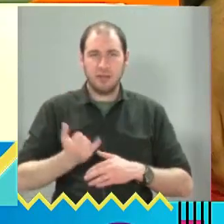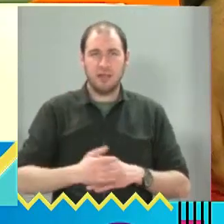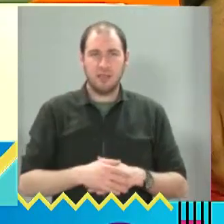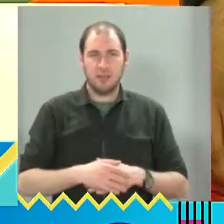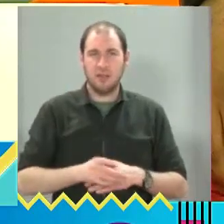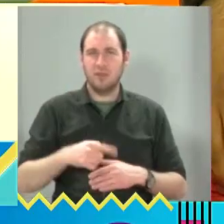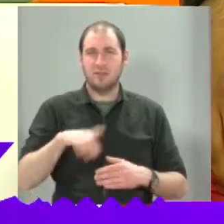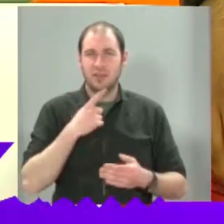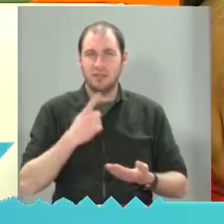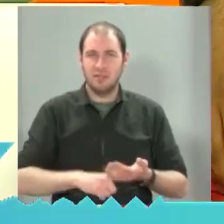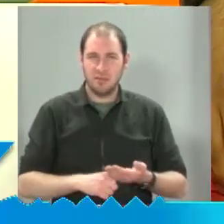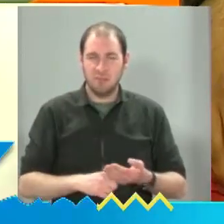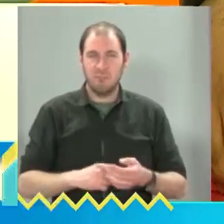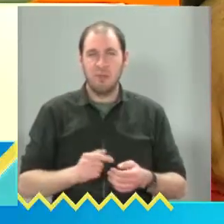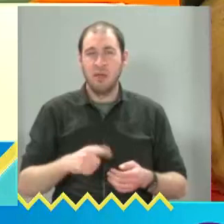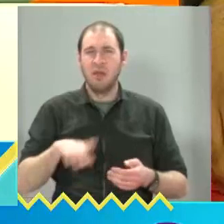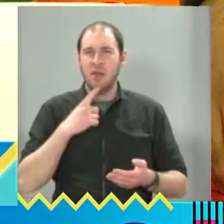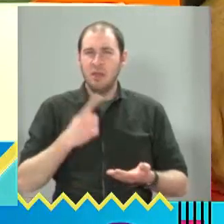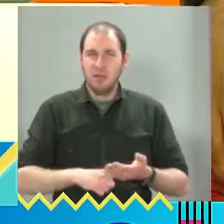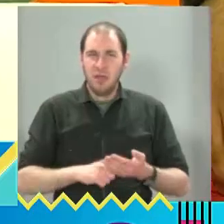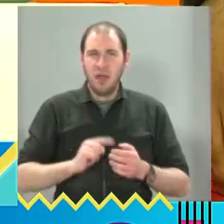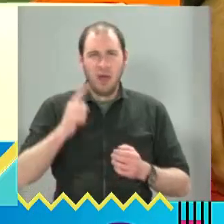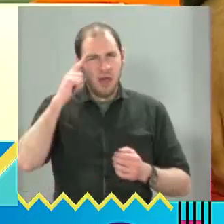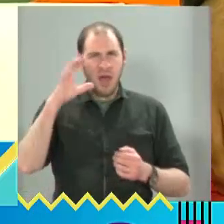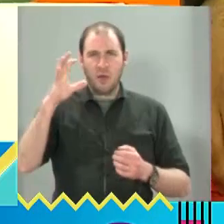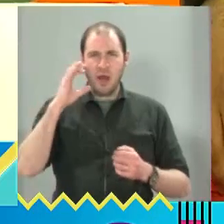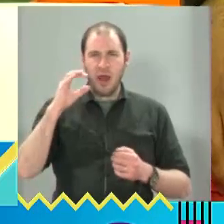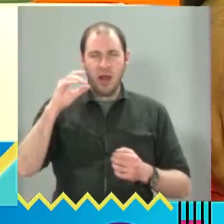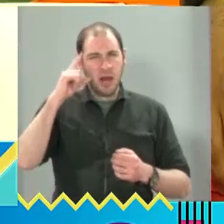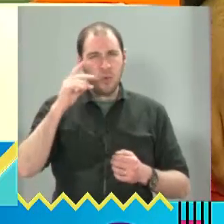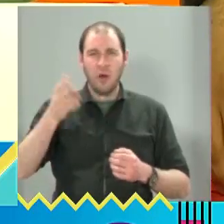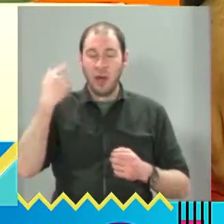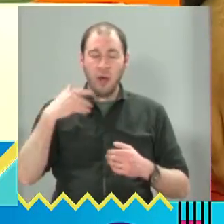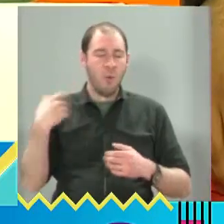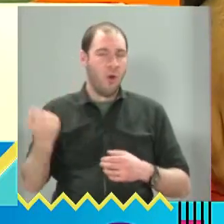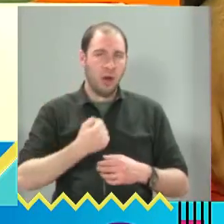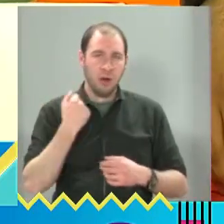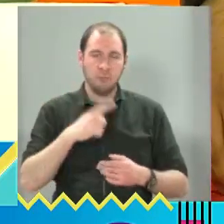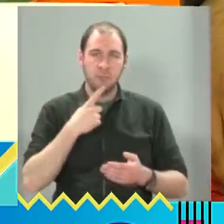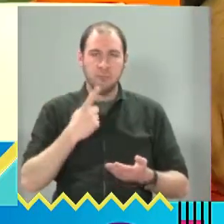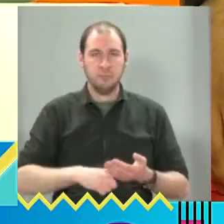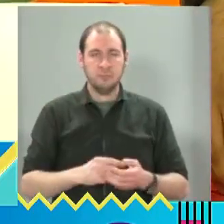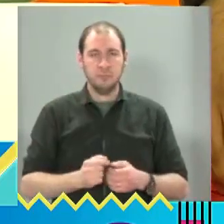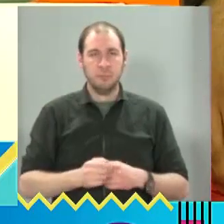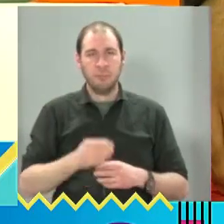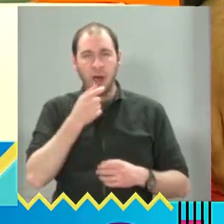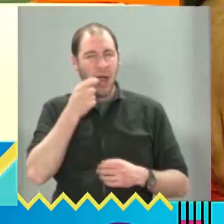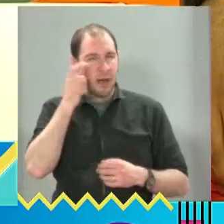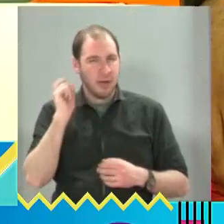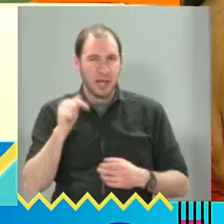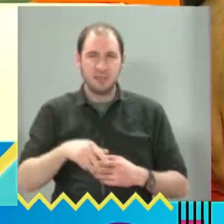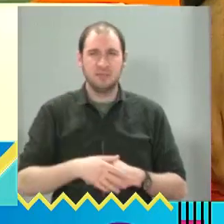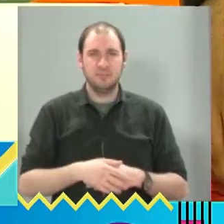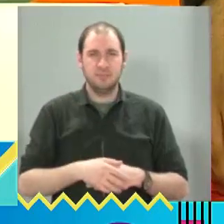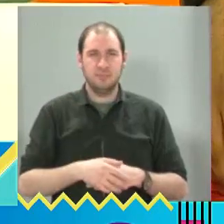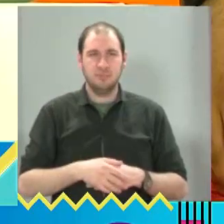que tomamos decisiones, y a la hora de tomar decisiones tenemos recuerdos, y esos recuerdos pesan mucho a la hora de tomar unas decisiones. Nuestras experiencias,